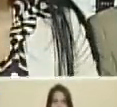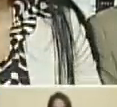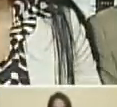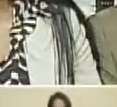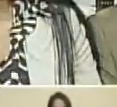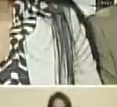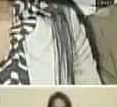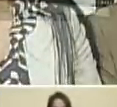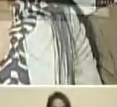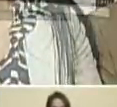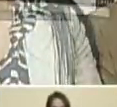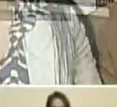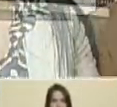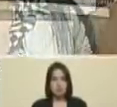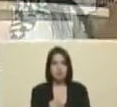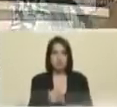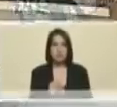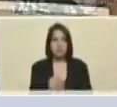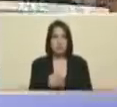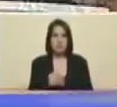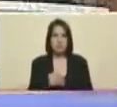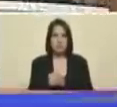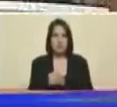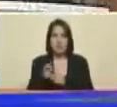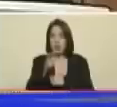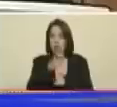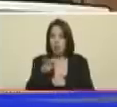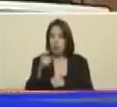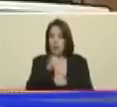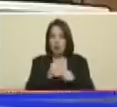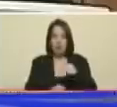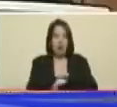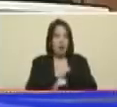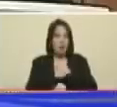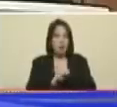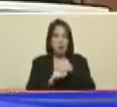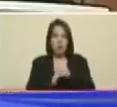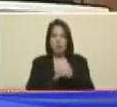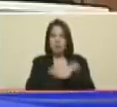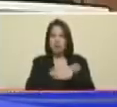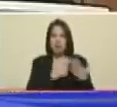a llevar la solidaridad logística,